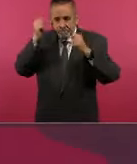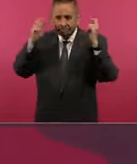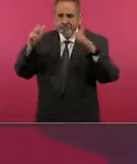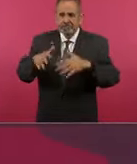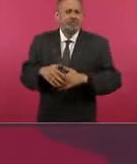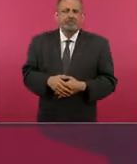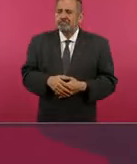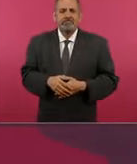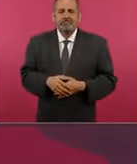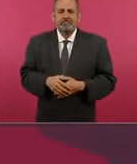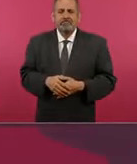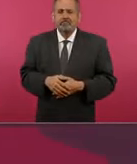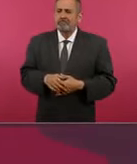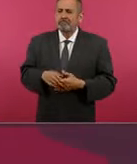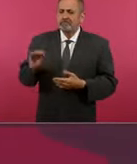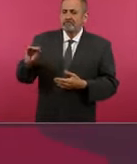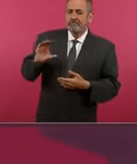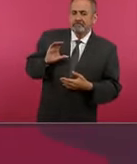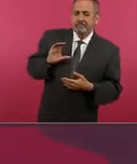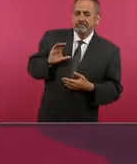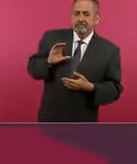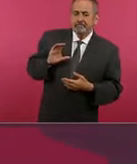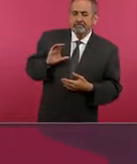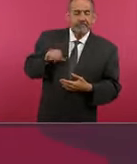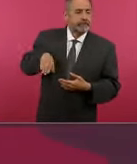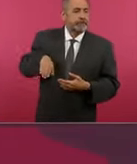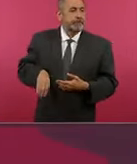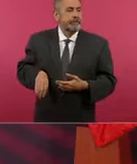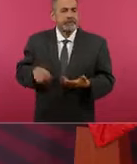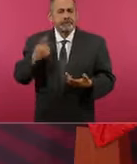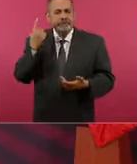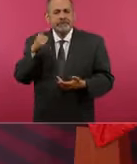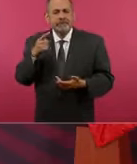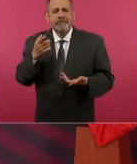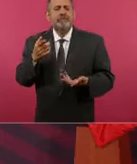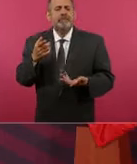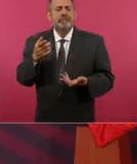No, lo agarraban para